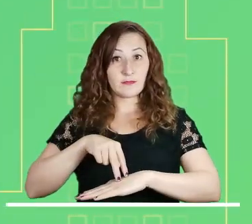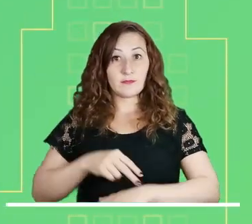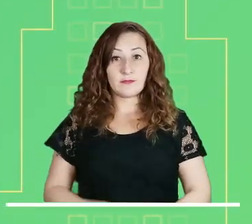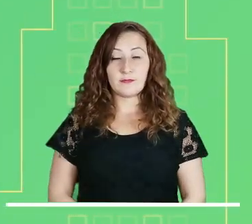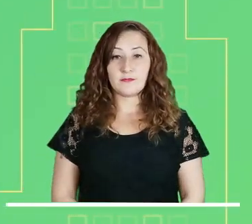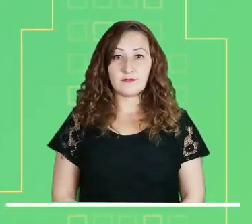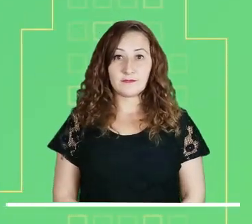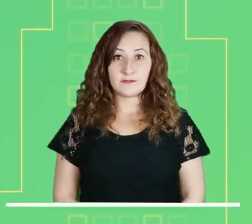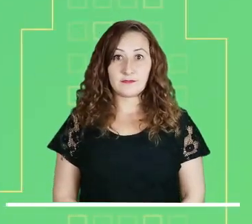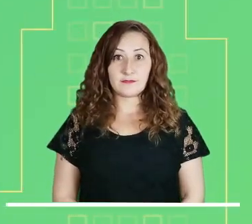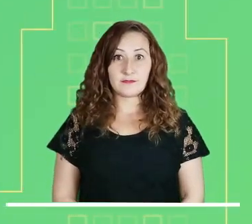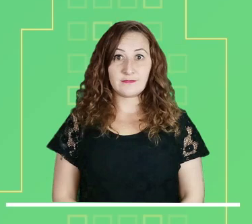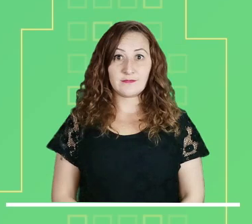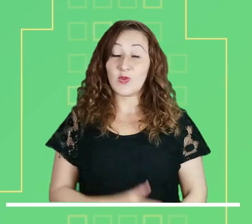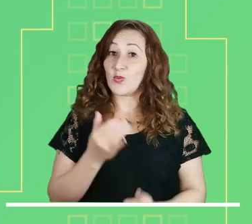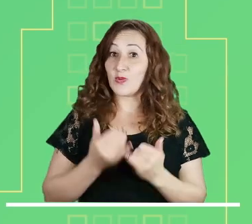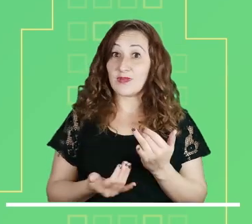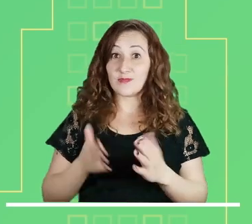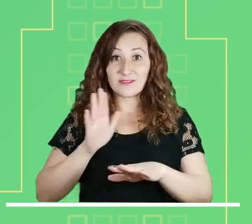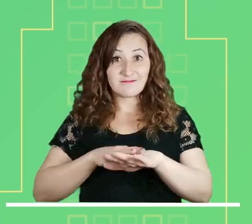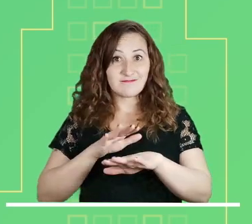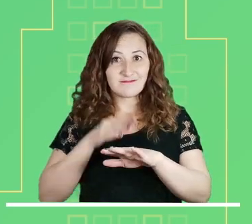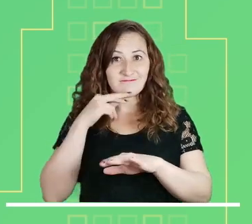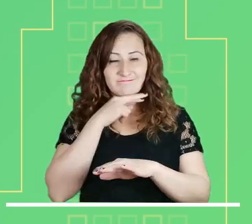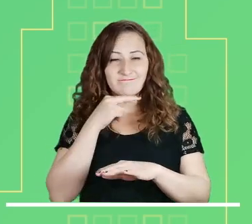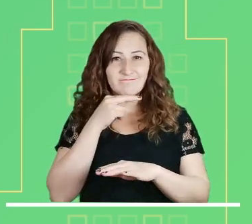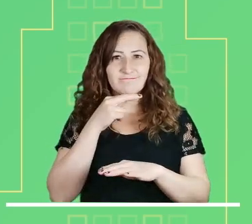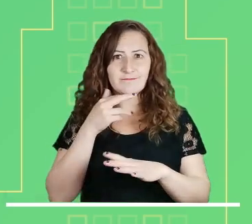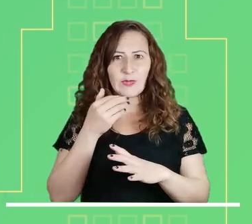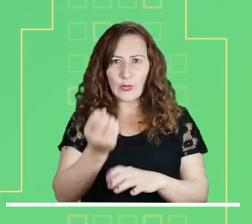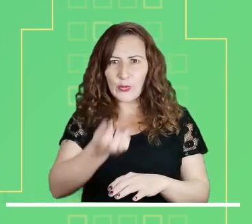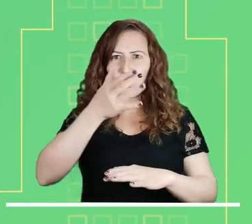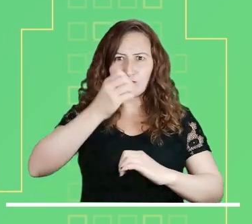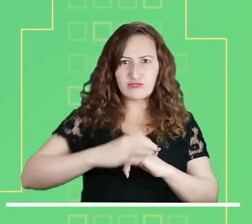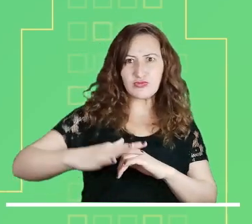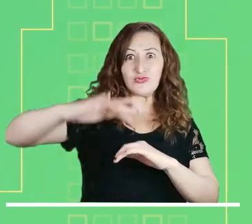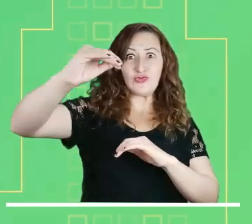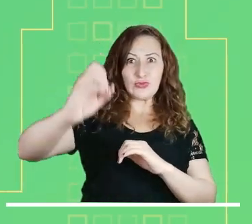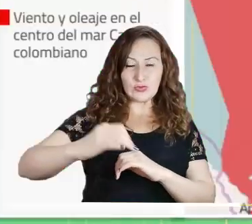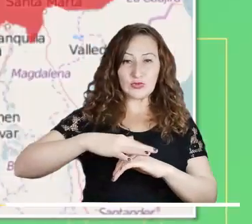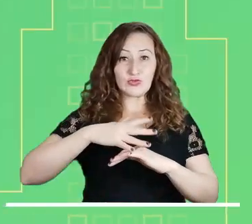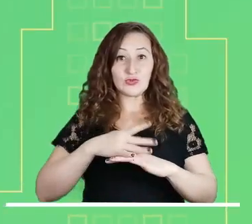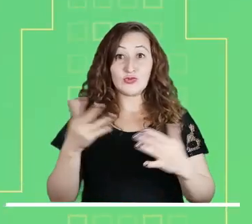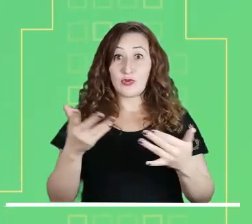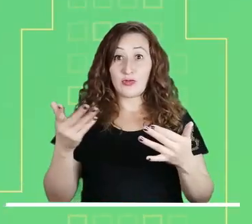Alerta roja por probabilidad de deslizamientos de tierra en zonas inestables del departamento de Nariño.